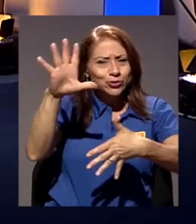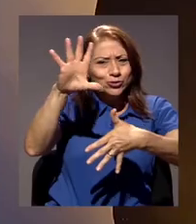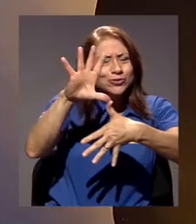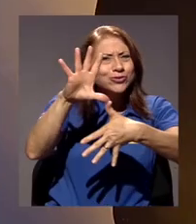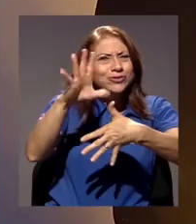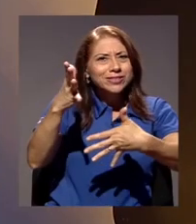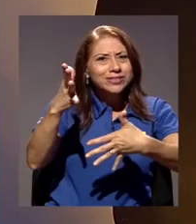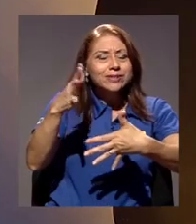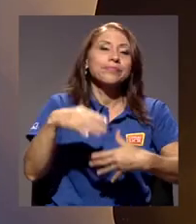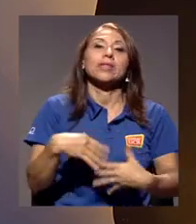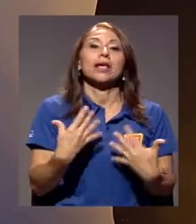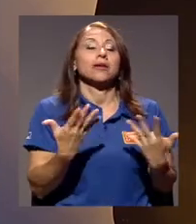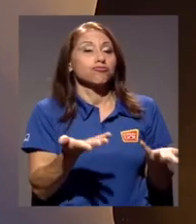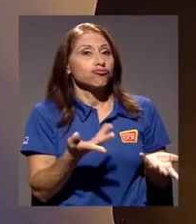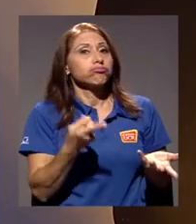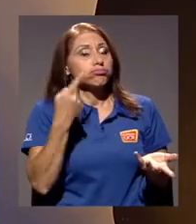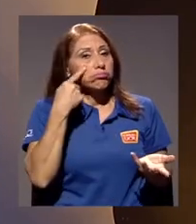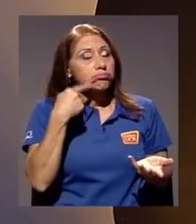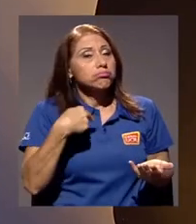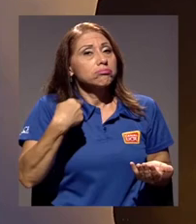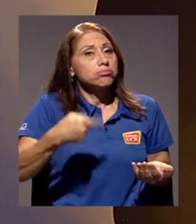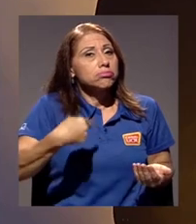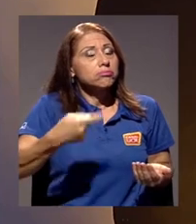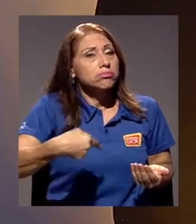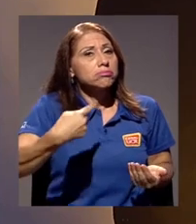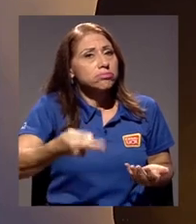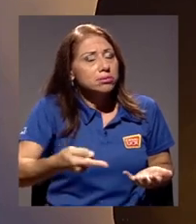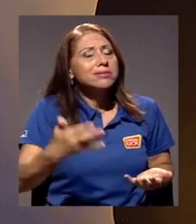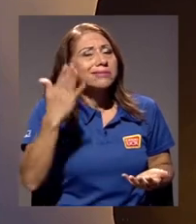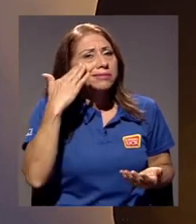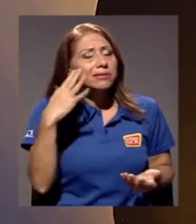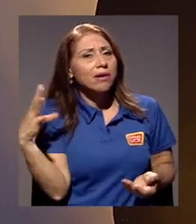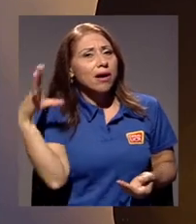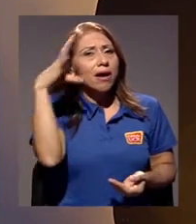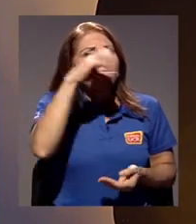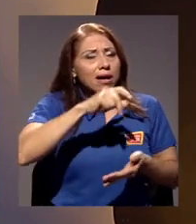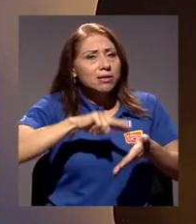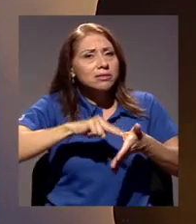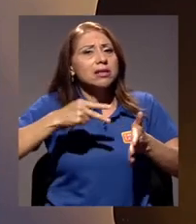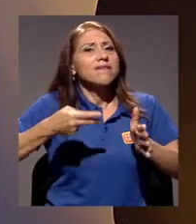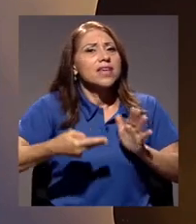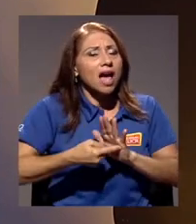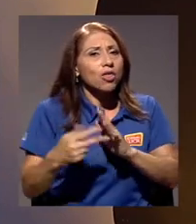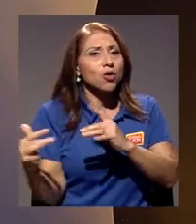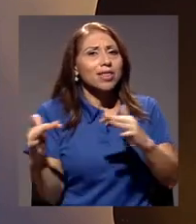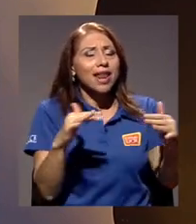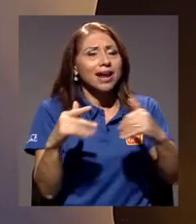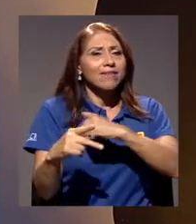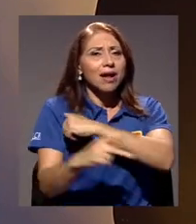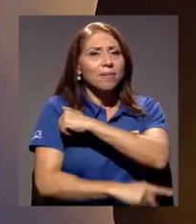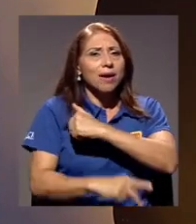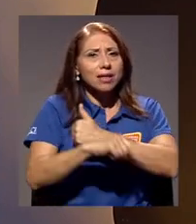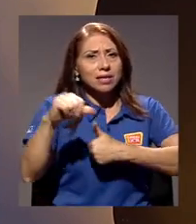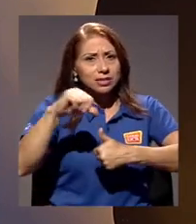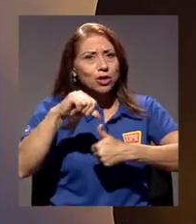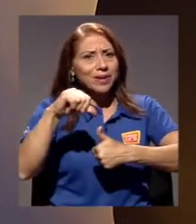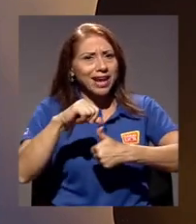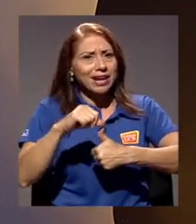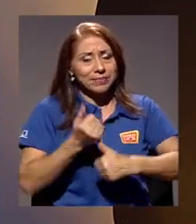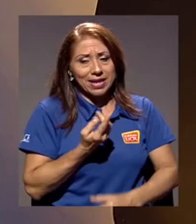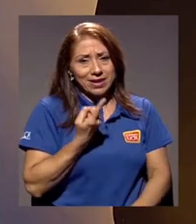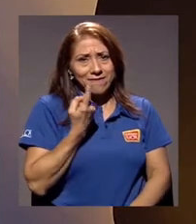sugerente que cada vez más se va tomando conciencia del significado de la guerra patria centroamericana